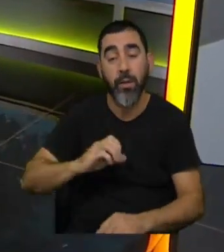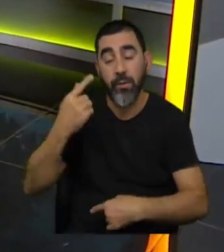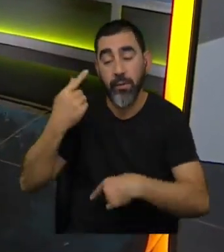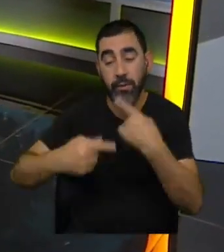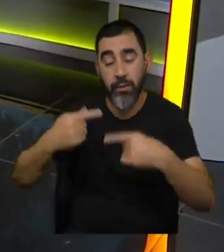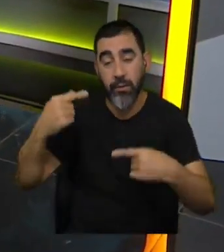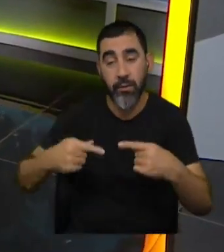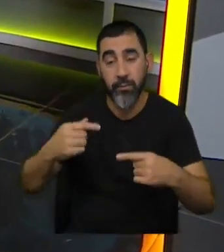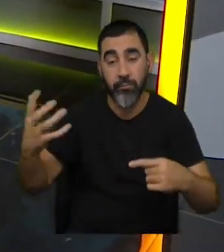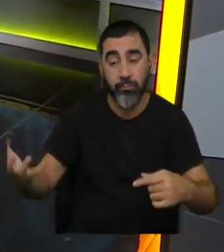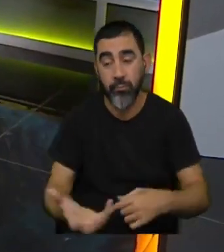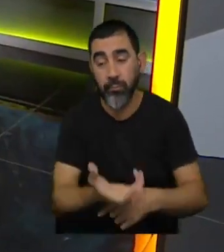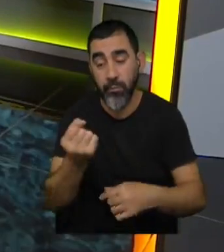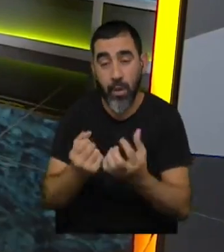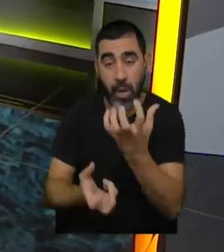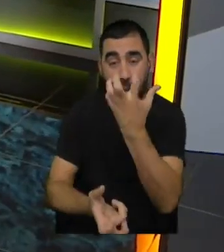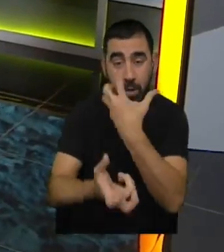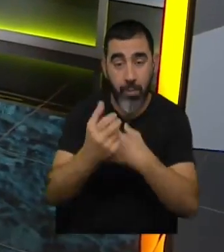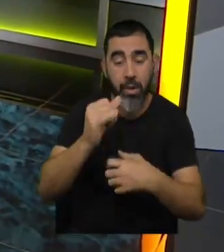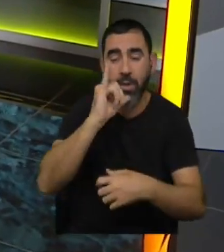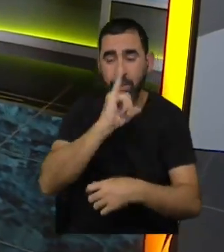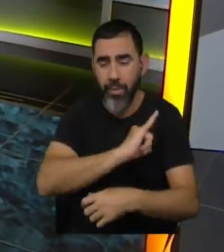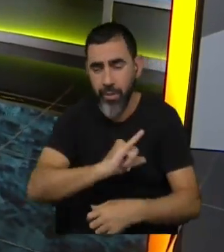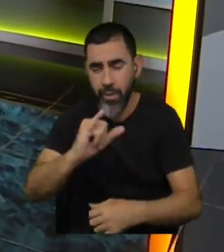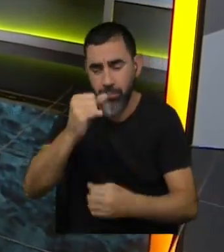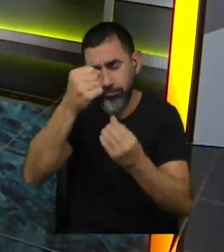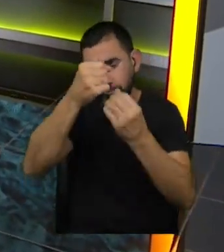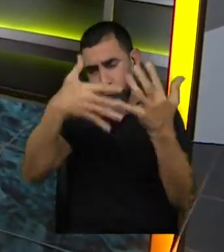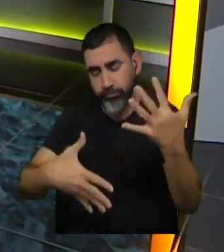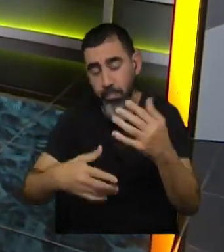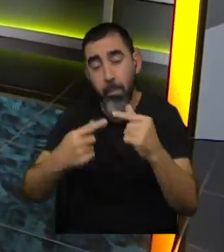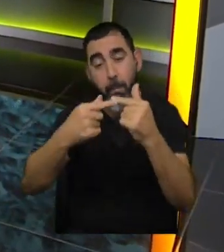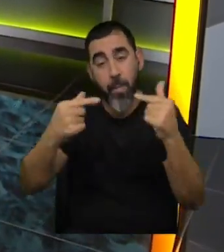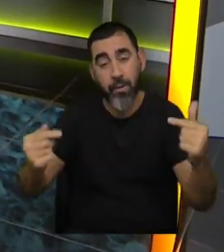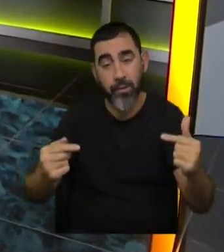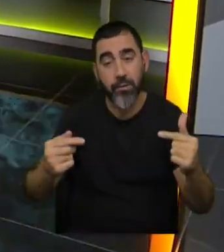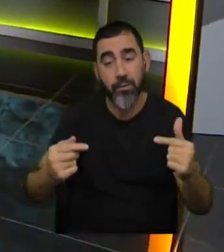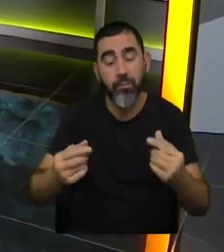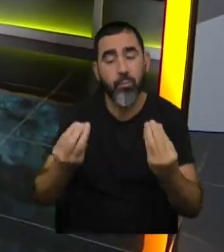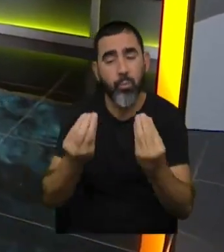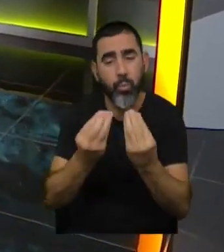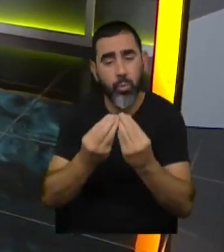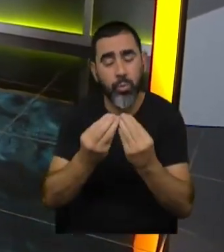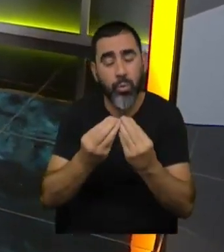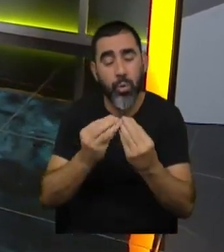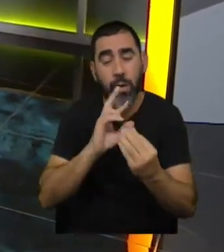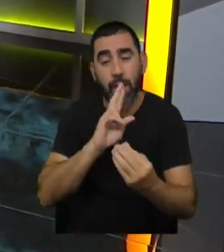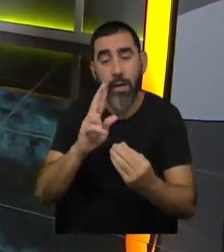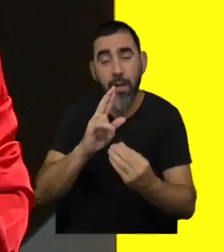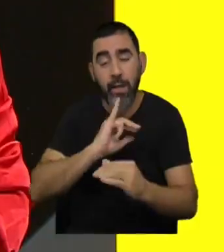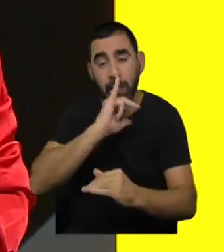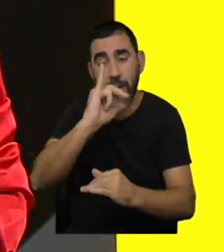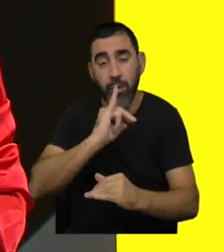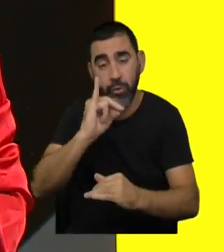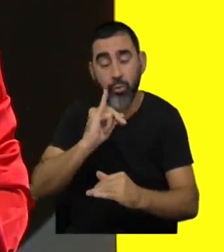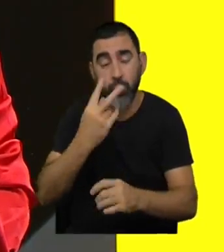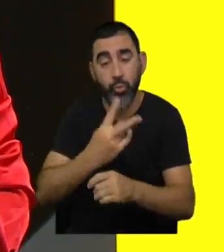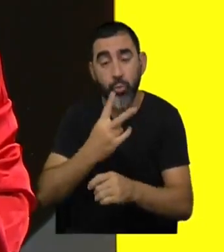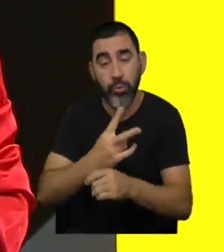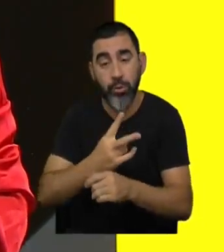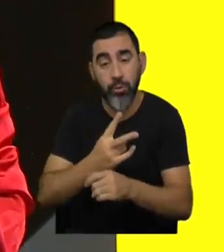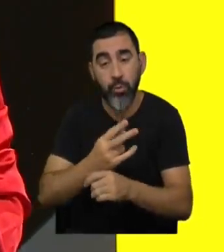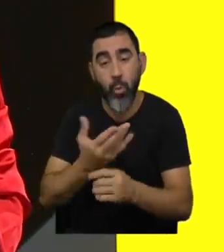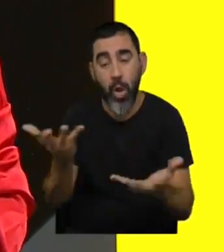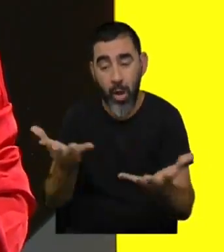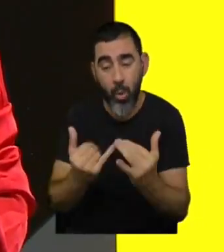datos de incautaciones y denuncias. Con todo ese material obtuvieron un montón de resultados. Y en esta segunda parte del informe, eso es lo